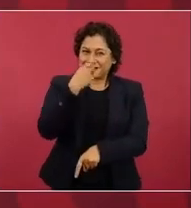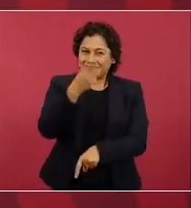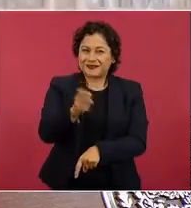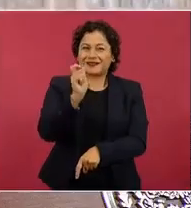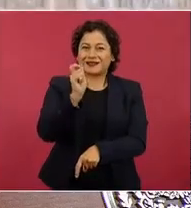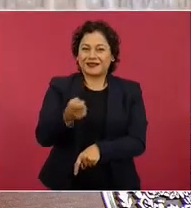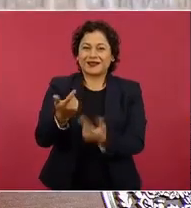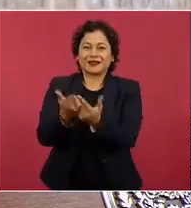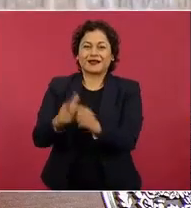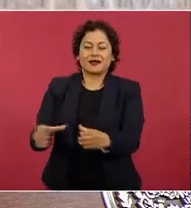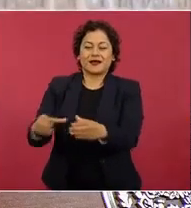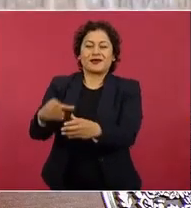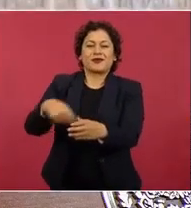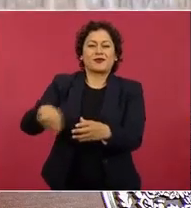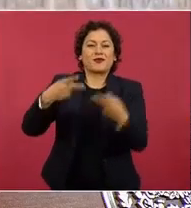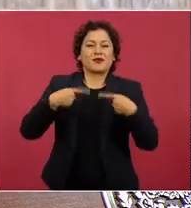conservadores corruptos,